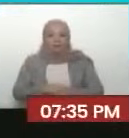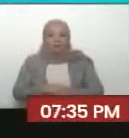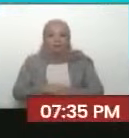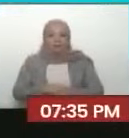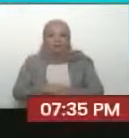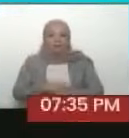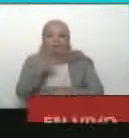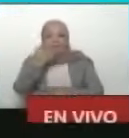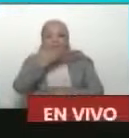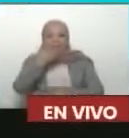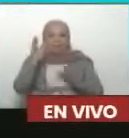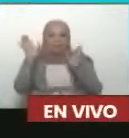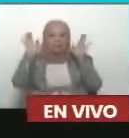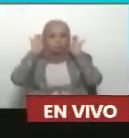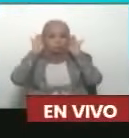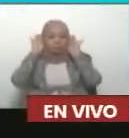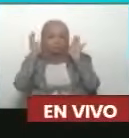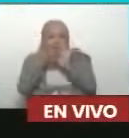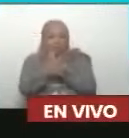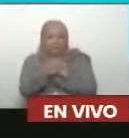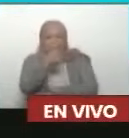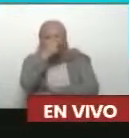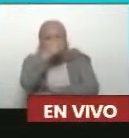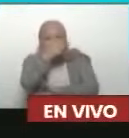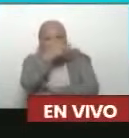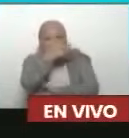Hay que tener las Camataguas, mira.